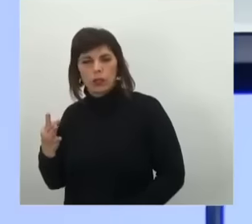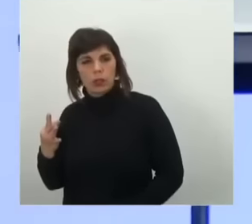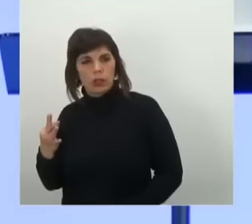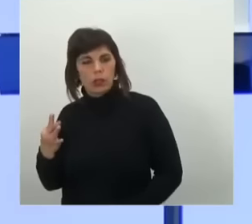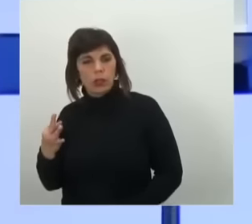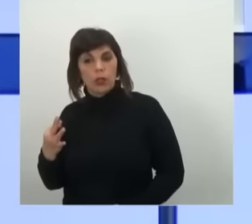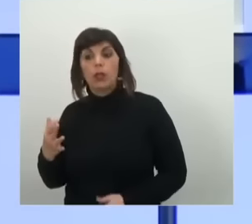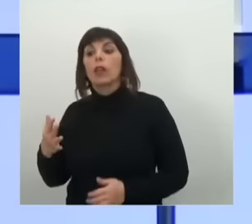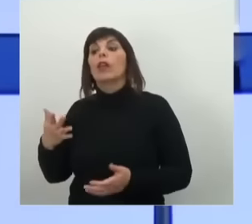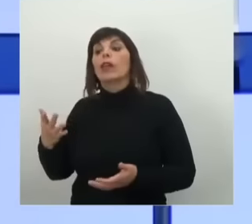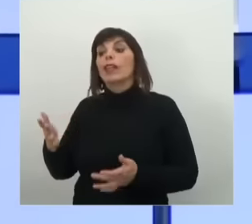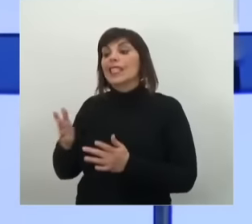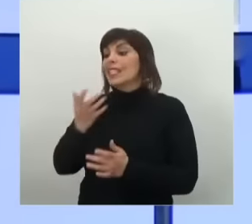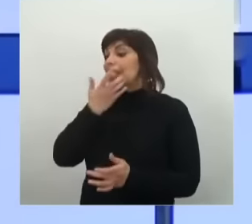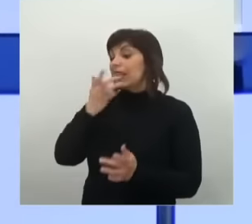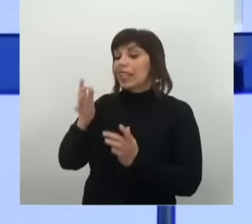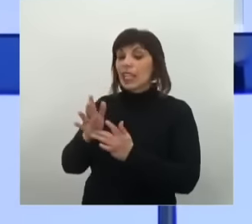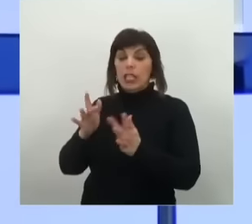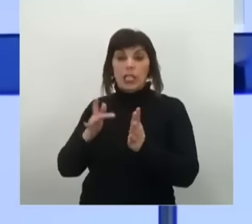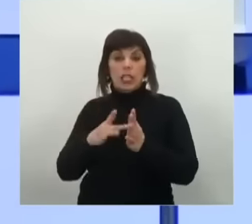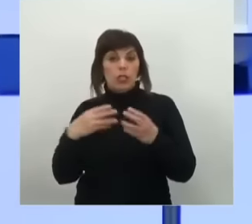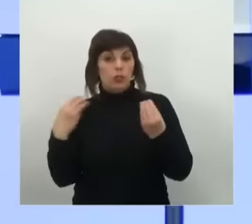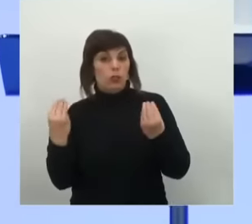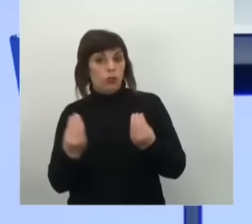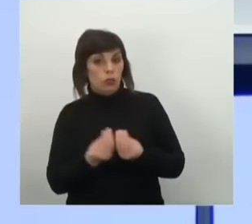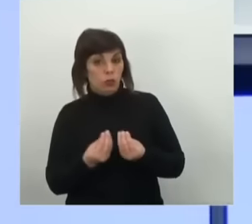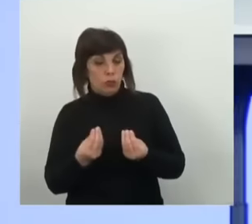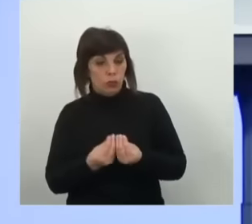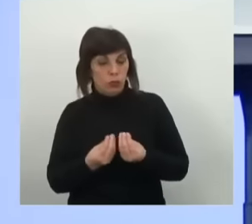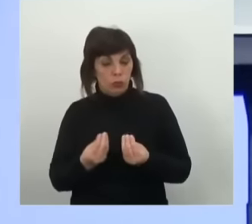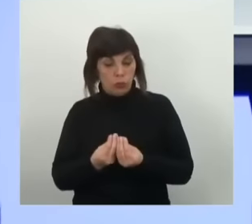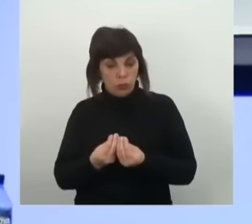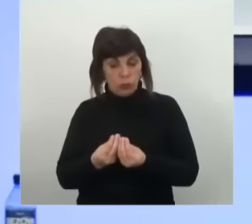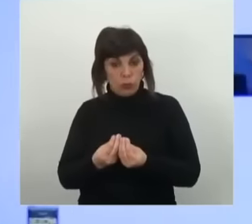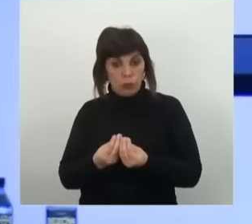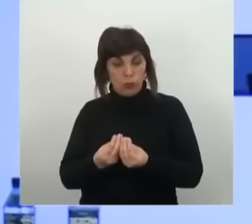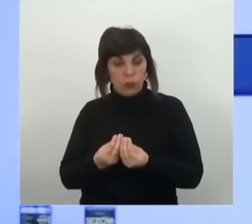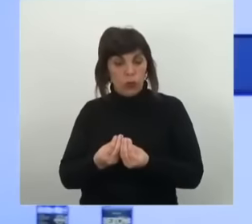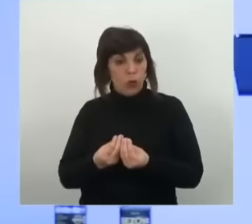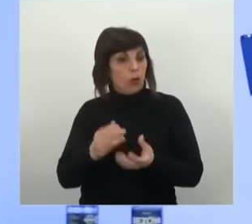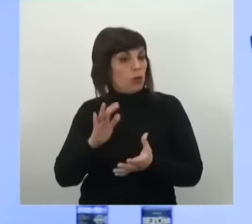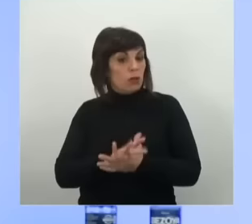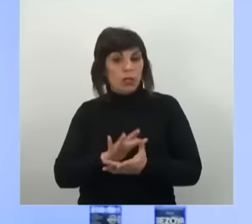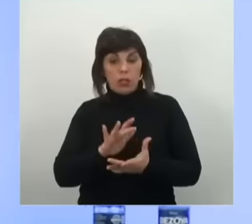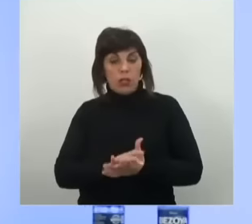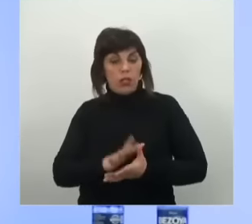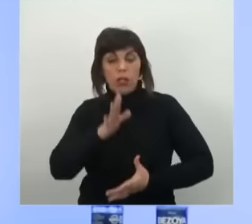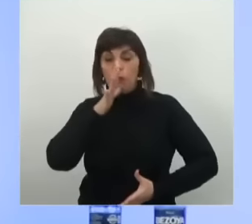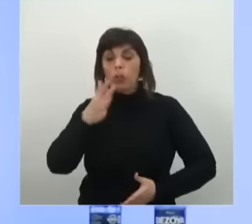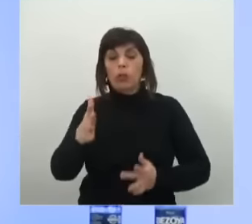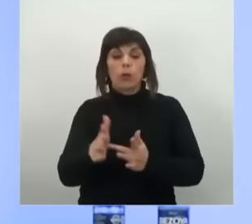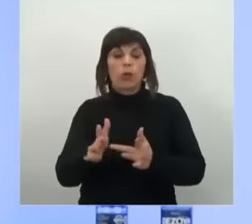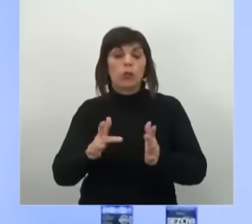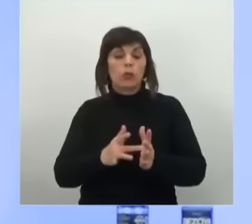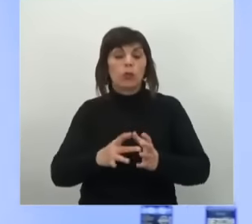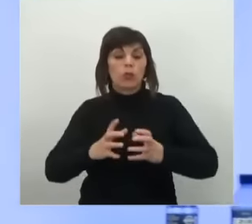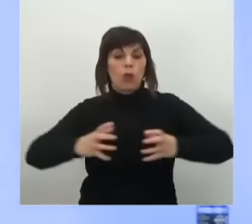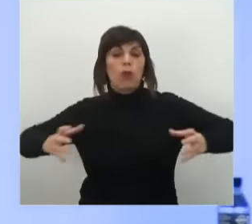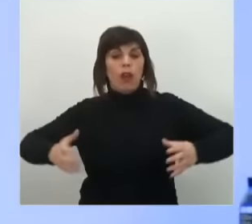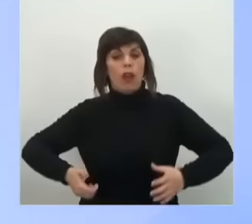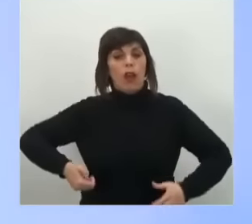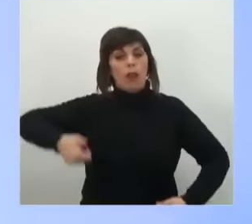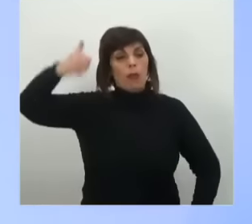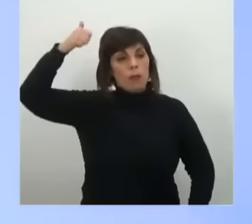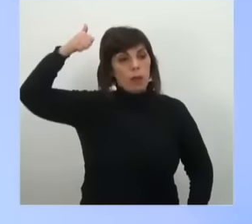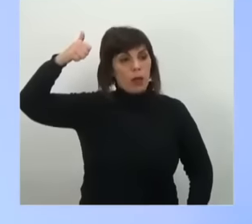estaba con ellos en La Barca era muchísimo más grande que cualquier tormenta